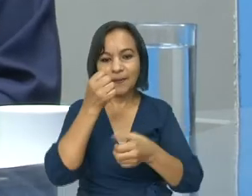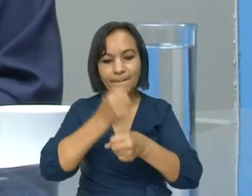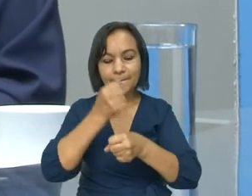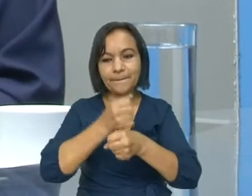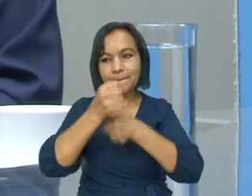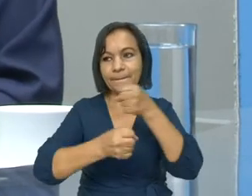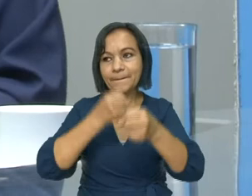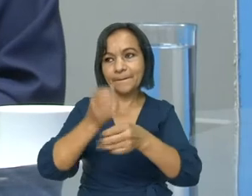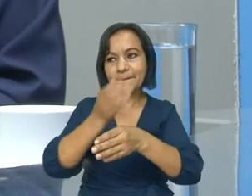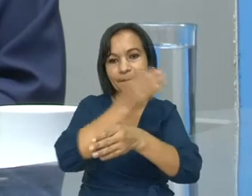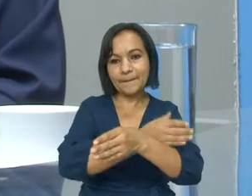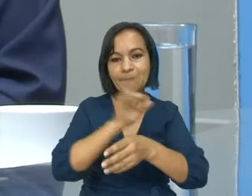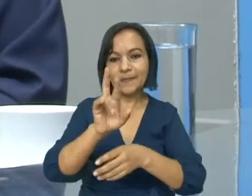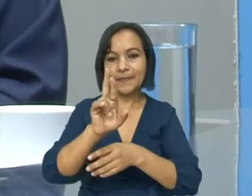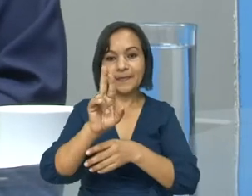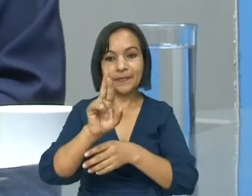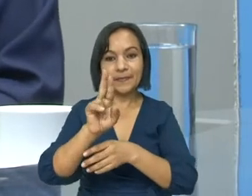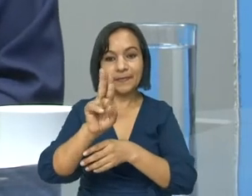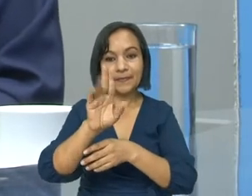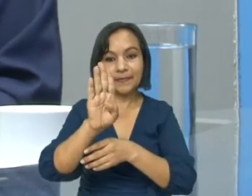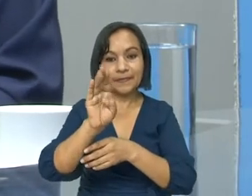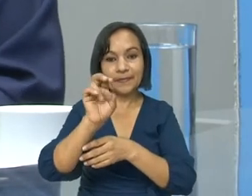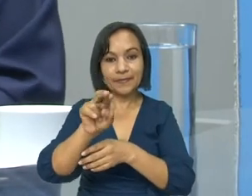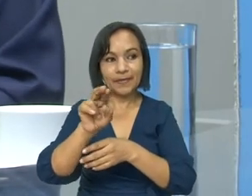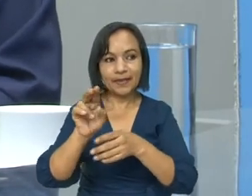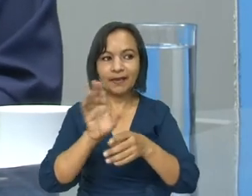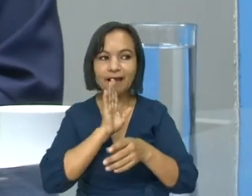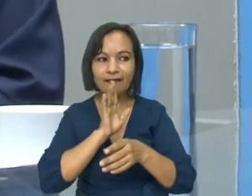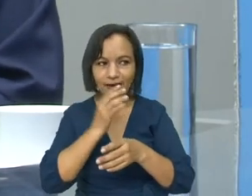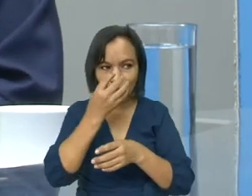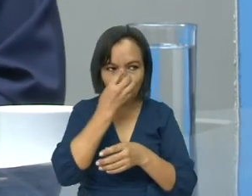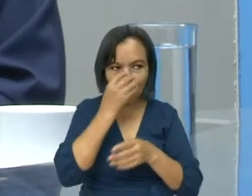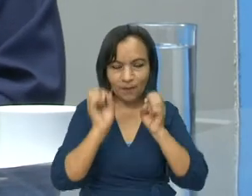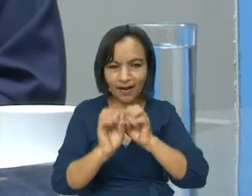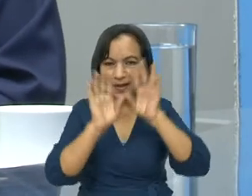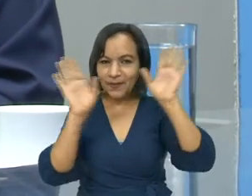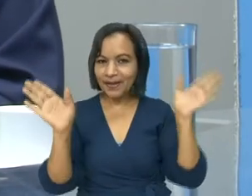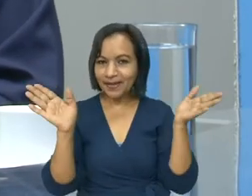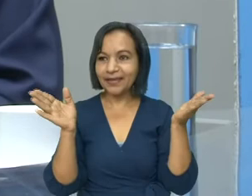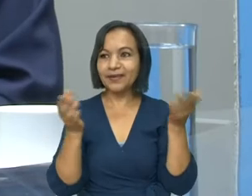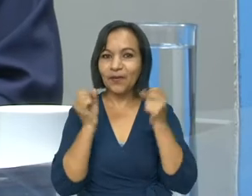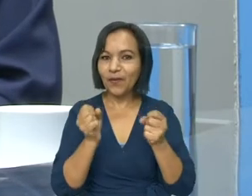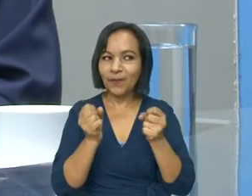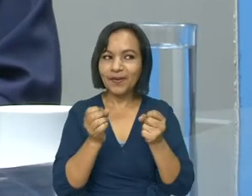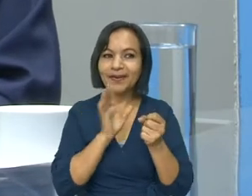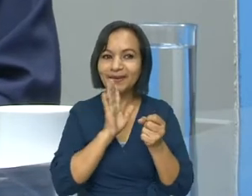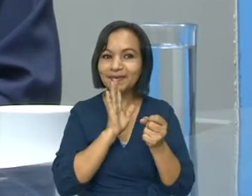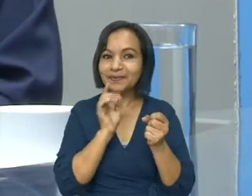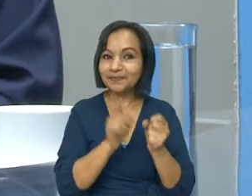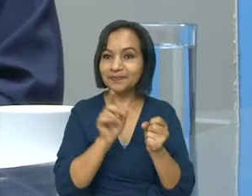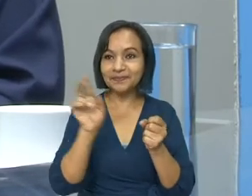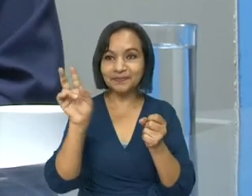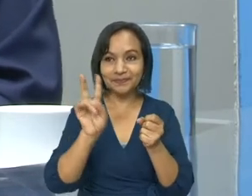muchos años, como Rubén Castro ahí lanzándose sus chistes mañaneros. Un hombre muy gracioso. Sí, todo bien. Entonces, mira,